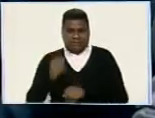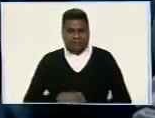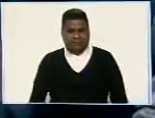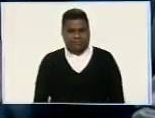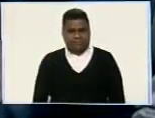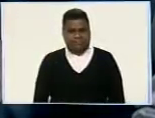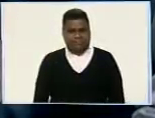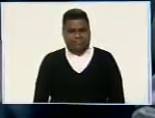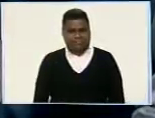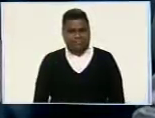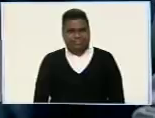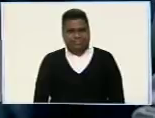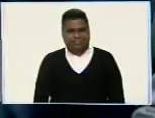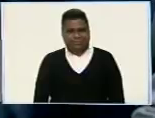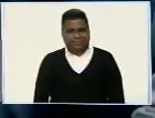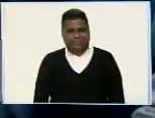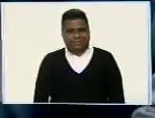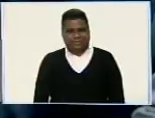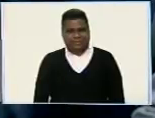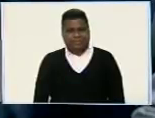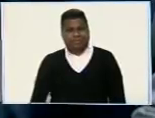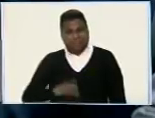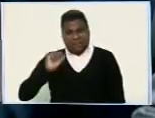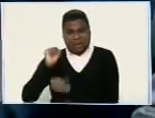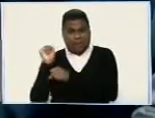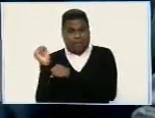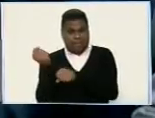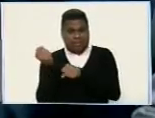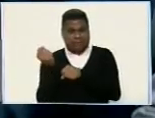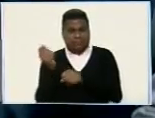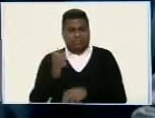disculpa, en el mazo dando